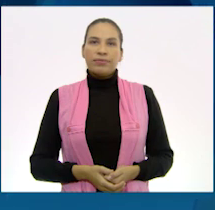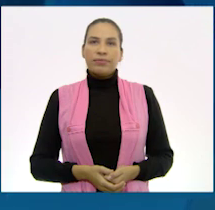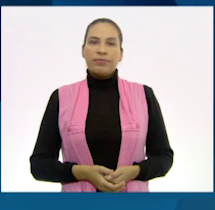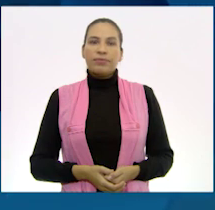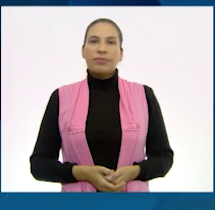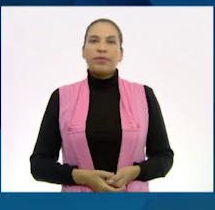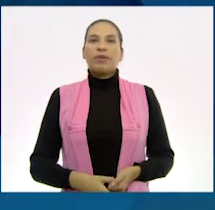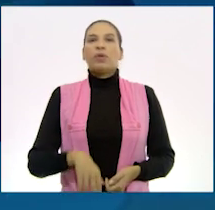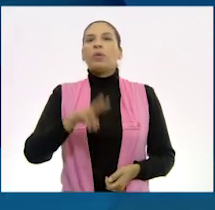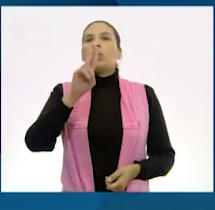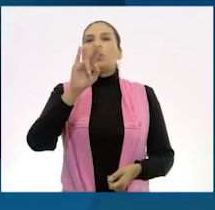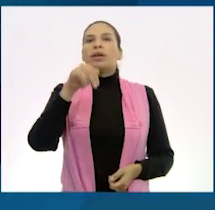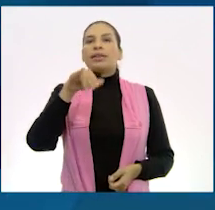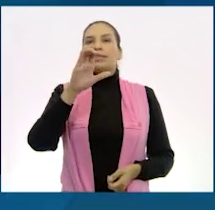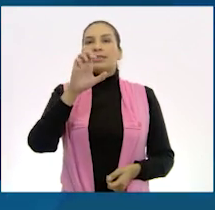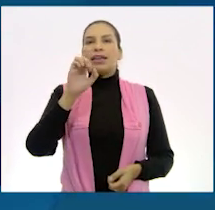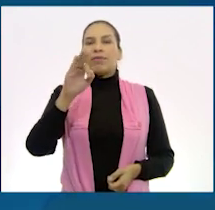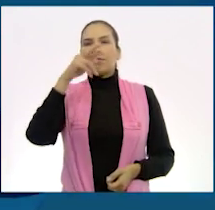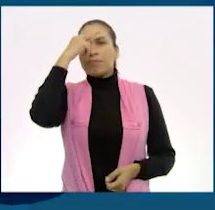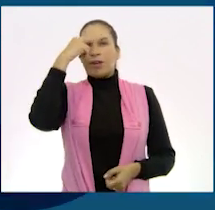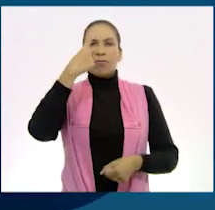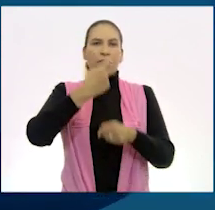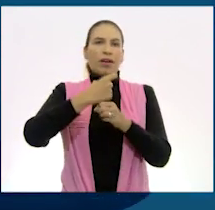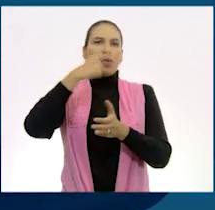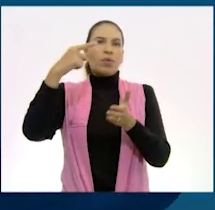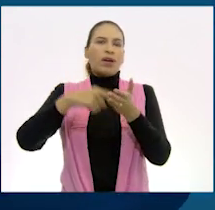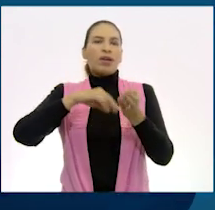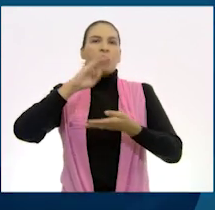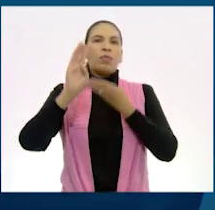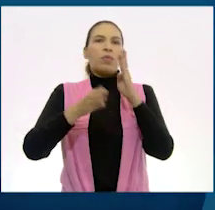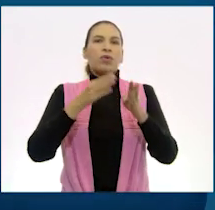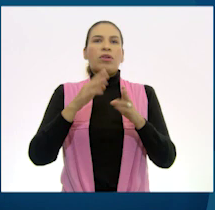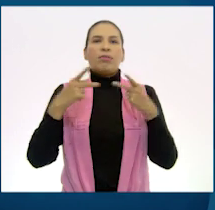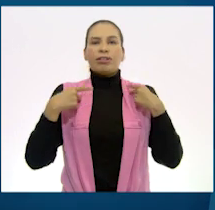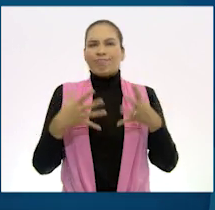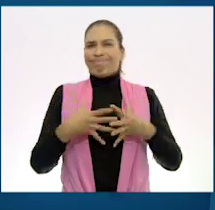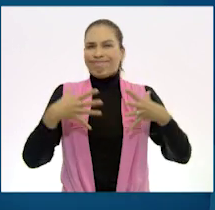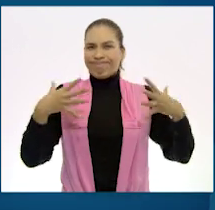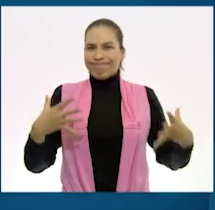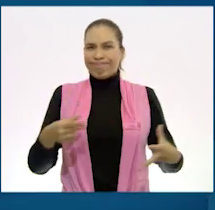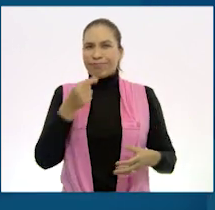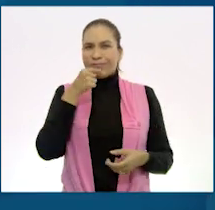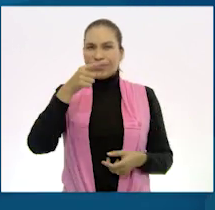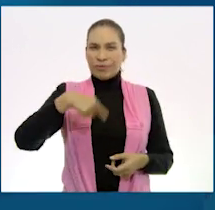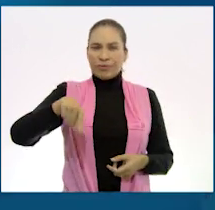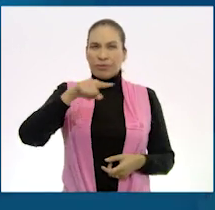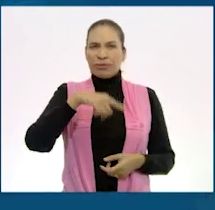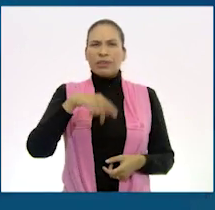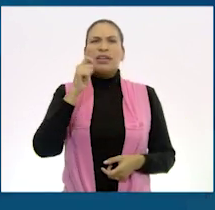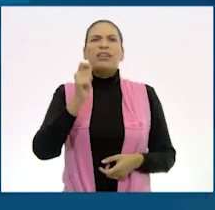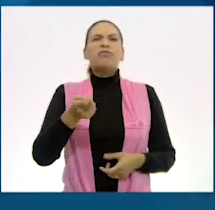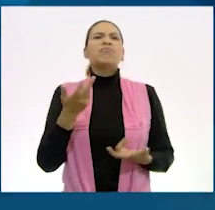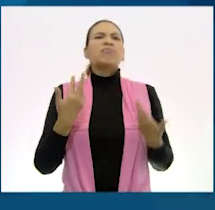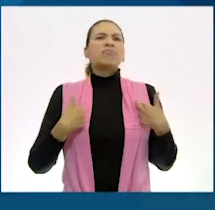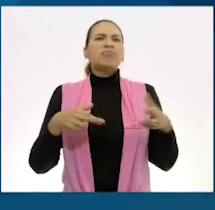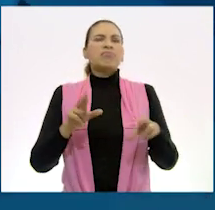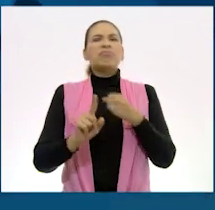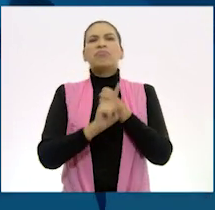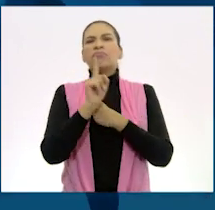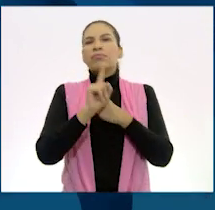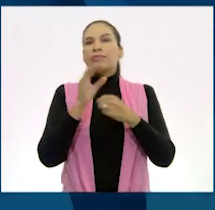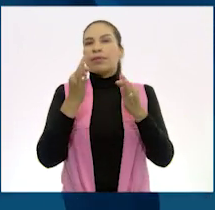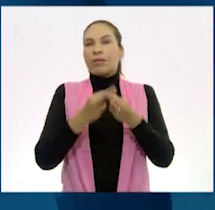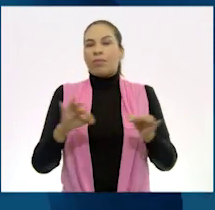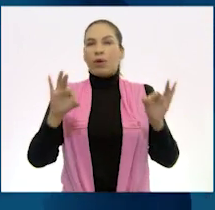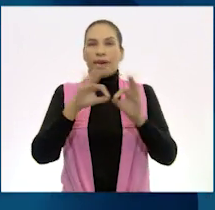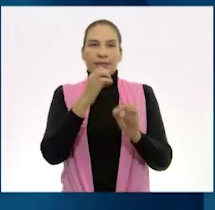Según la UNICEF, México ocupa el primer lugar a nivel mundial en obesidad infantil. Esto representa un problema importante